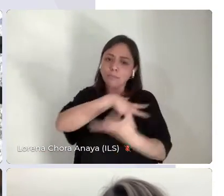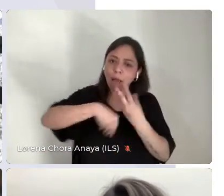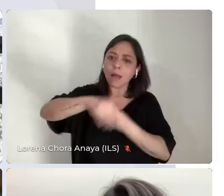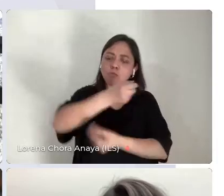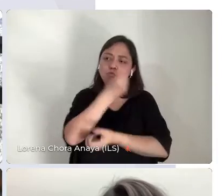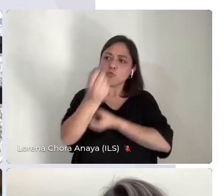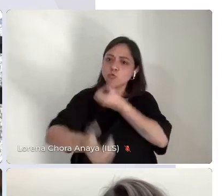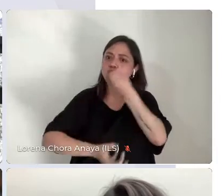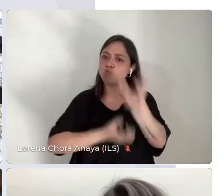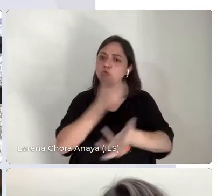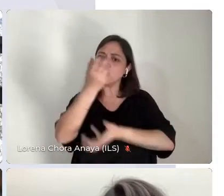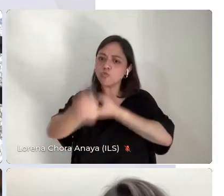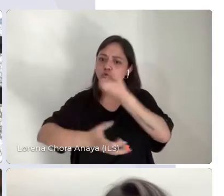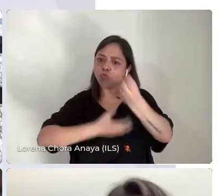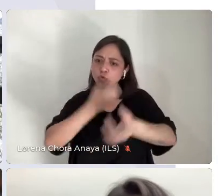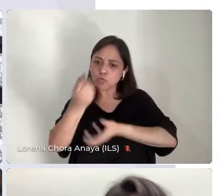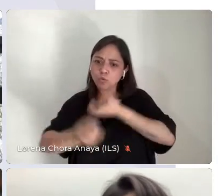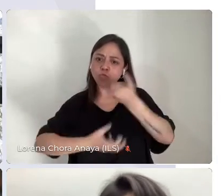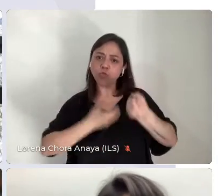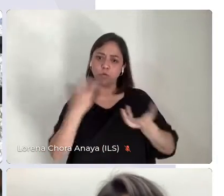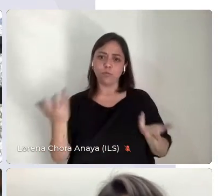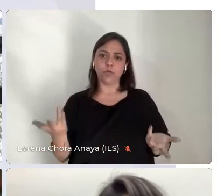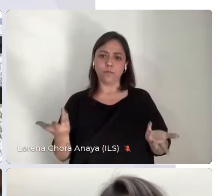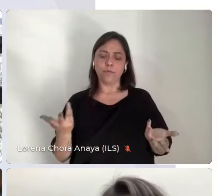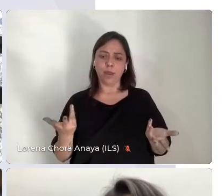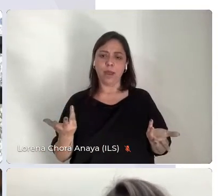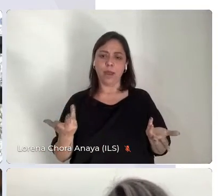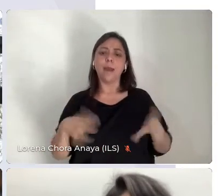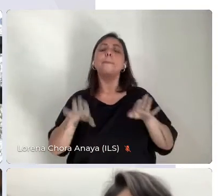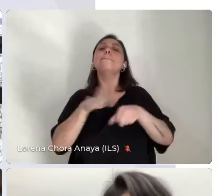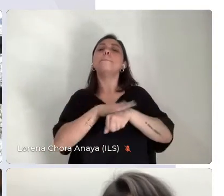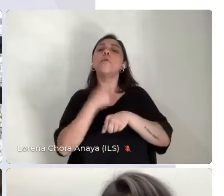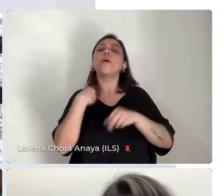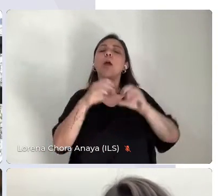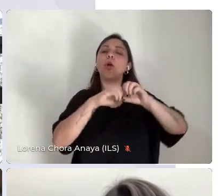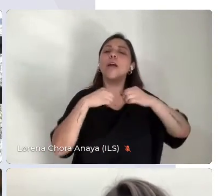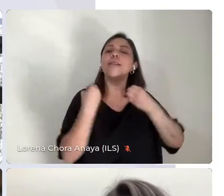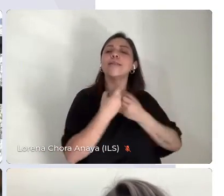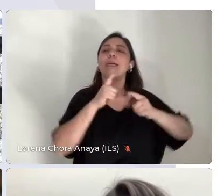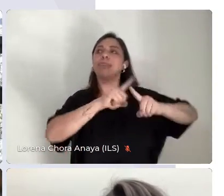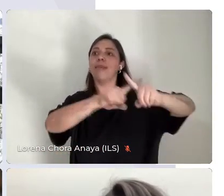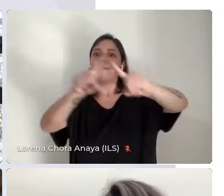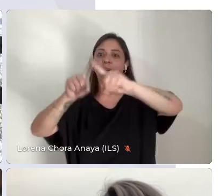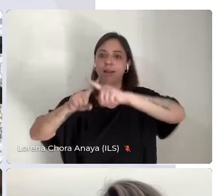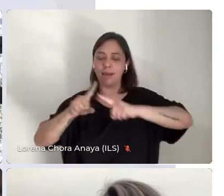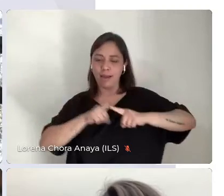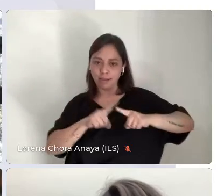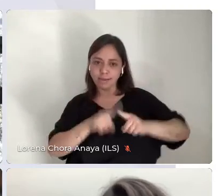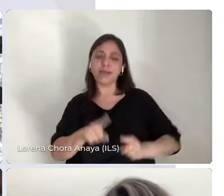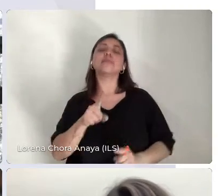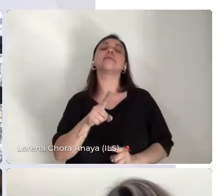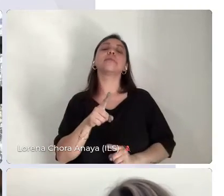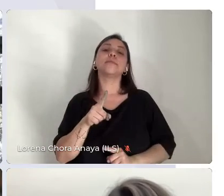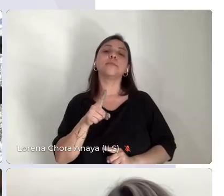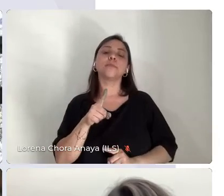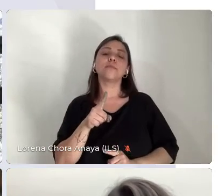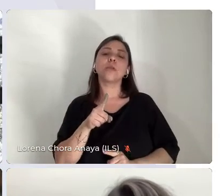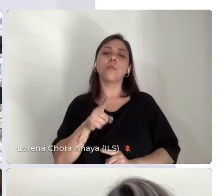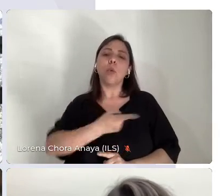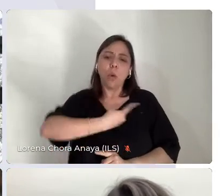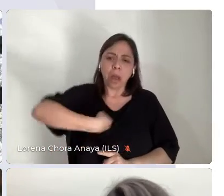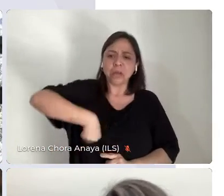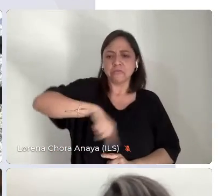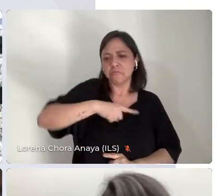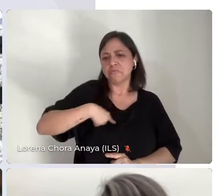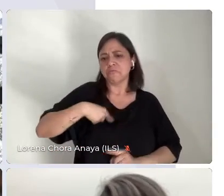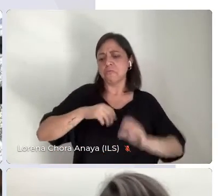desde cada una de esas organizaciones termina resultando en algo que incluso nos va a beneficiar como